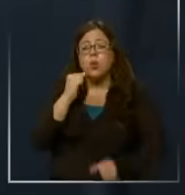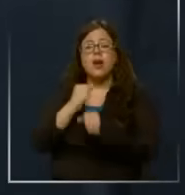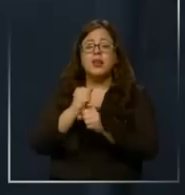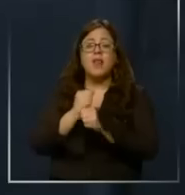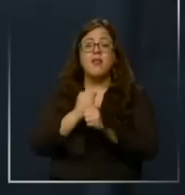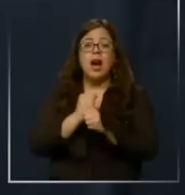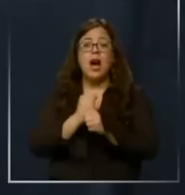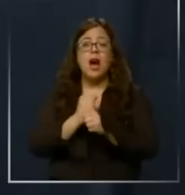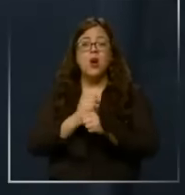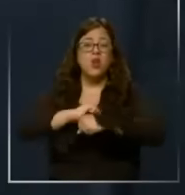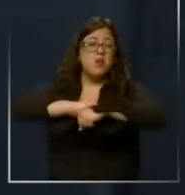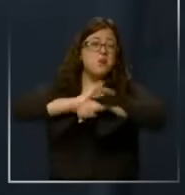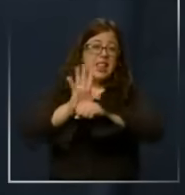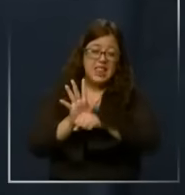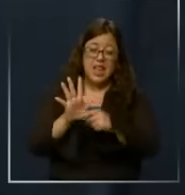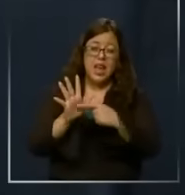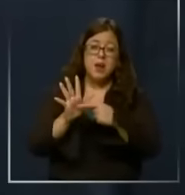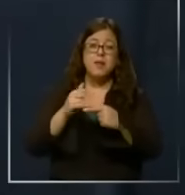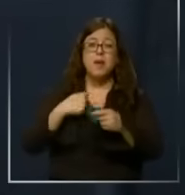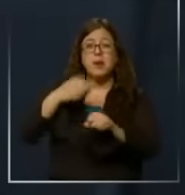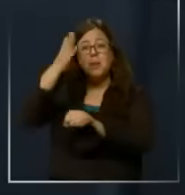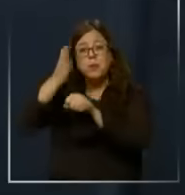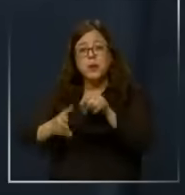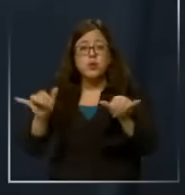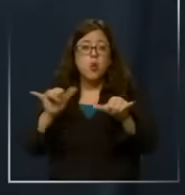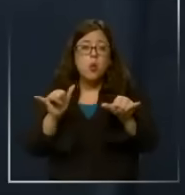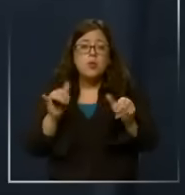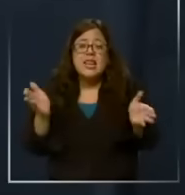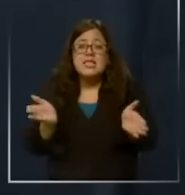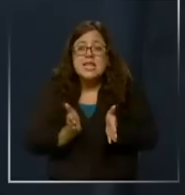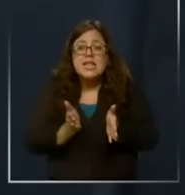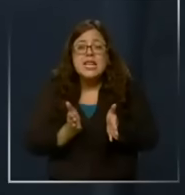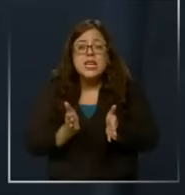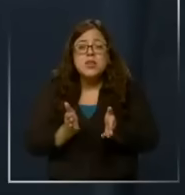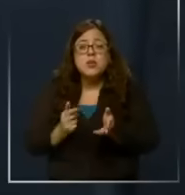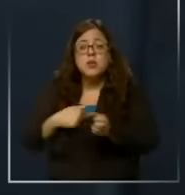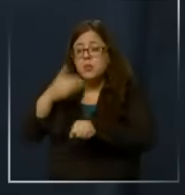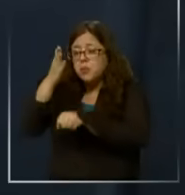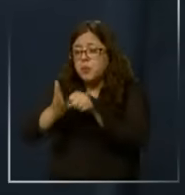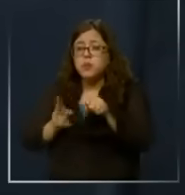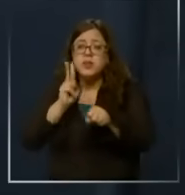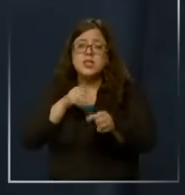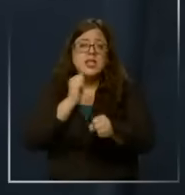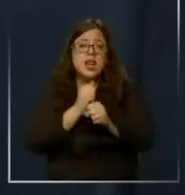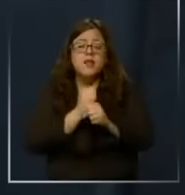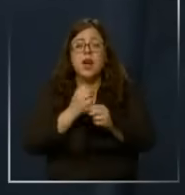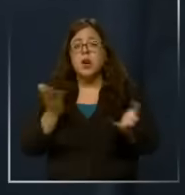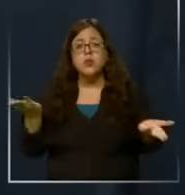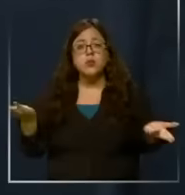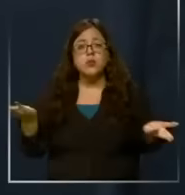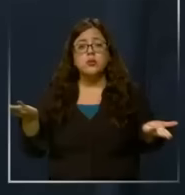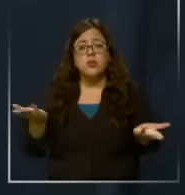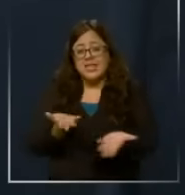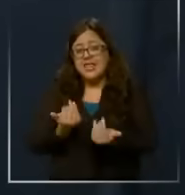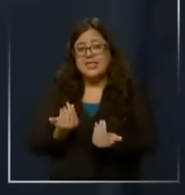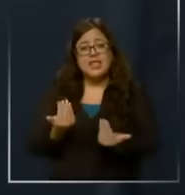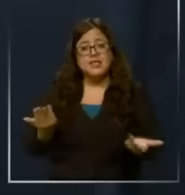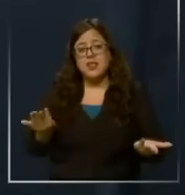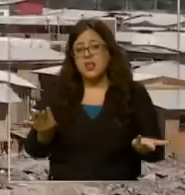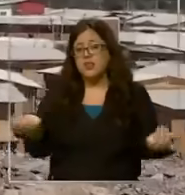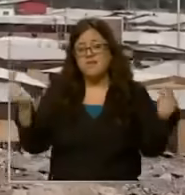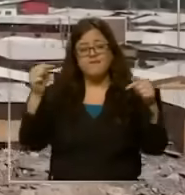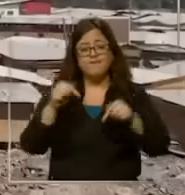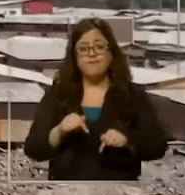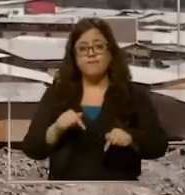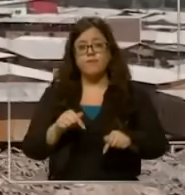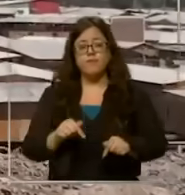que llegó la pandemia, a mí me botaron, tenía un bebé chiquitito, me botaron del trabajo, quedé sin trabajo con un bebé chiquitico y la necesidad nos hizo llegar hasta